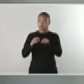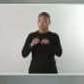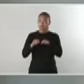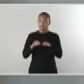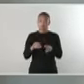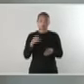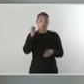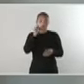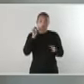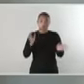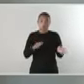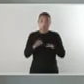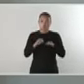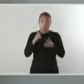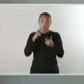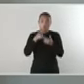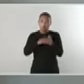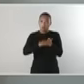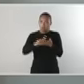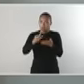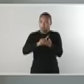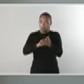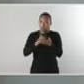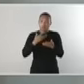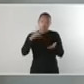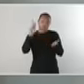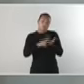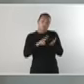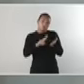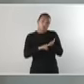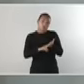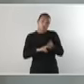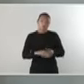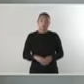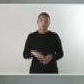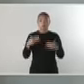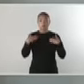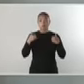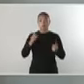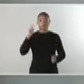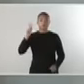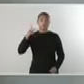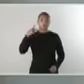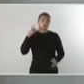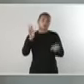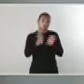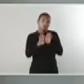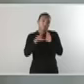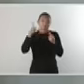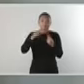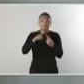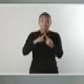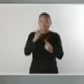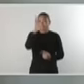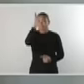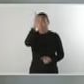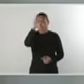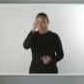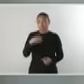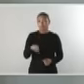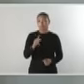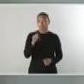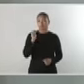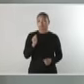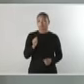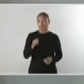de principios de valores entiendo la política como una tarea de acuerdos pero sobre todo